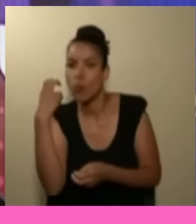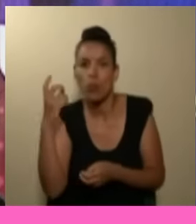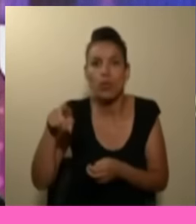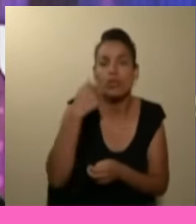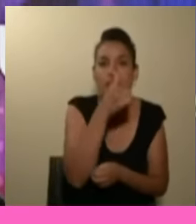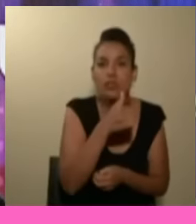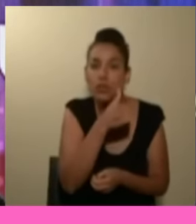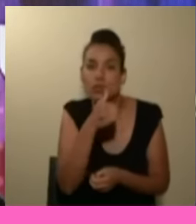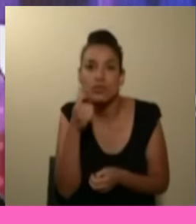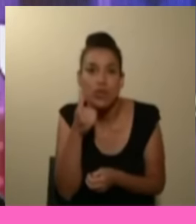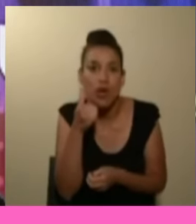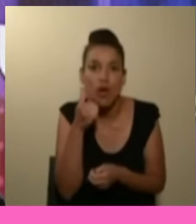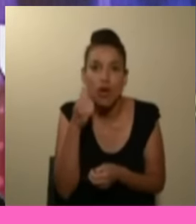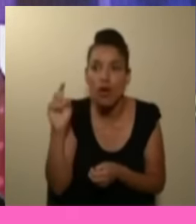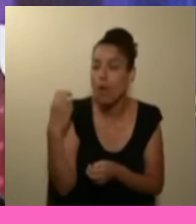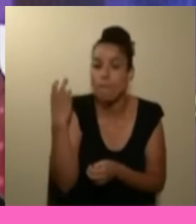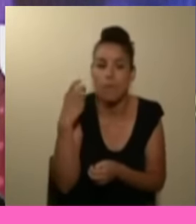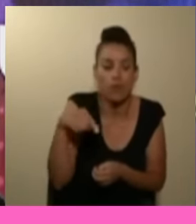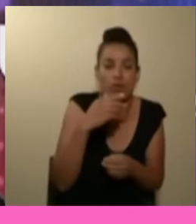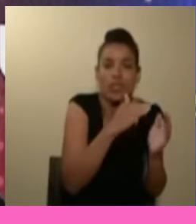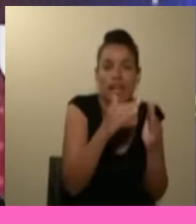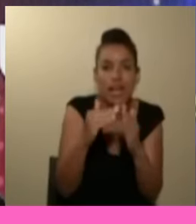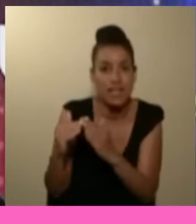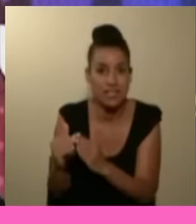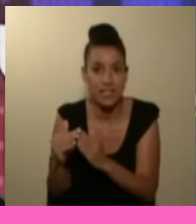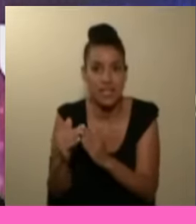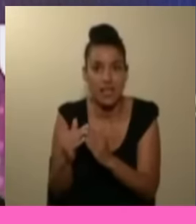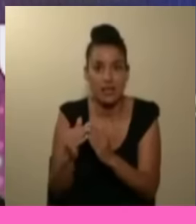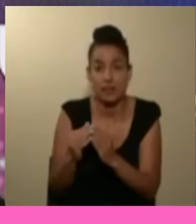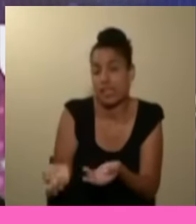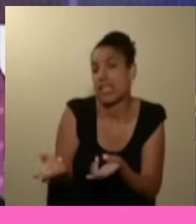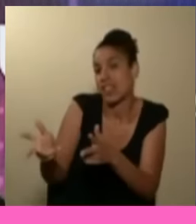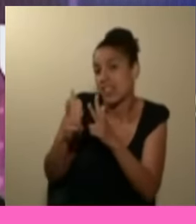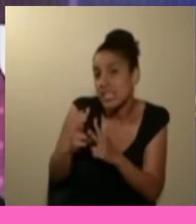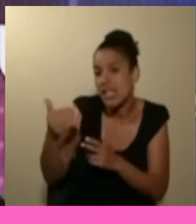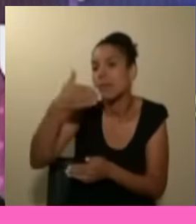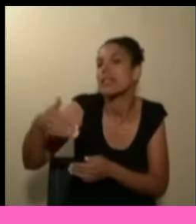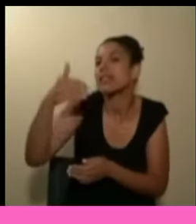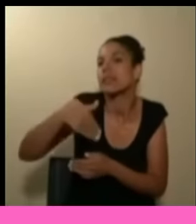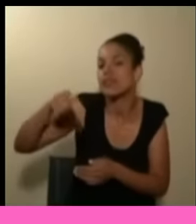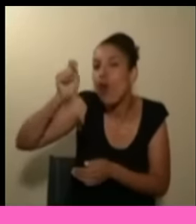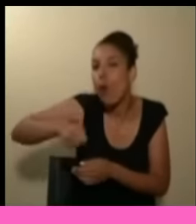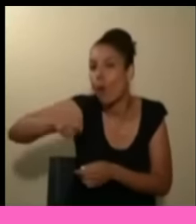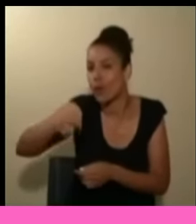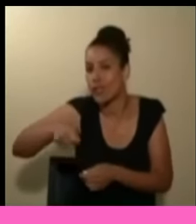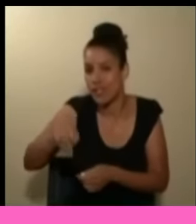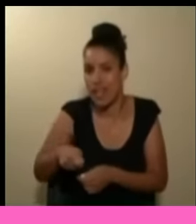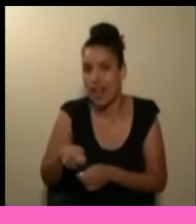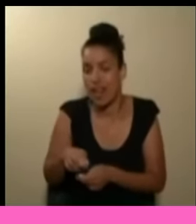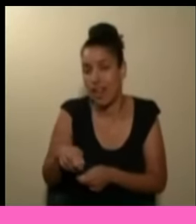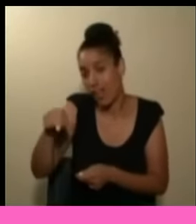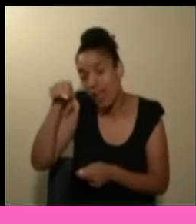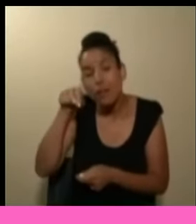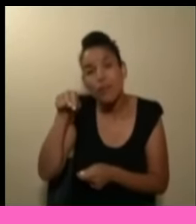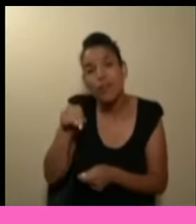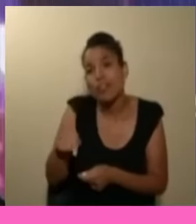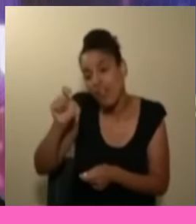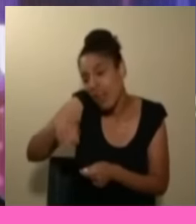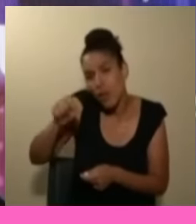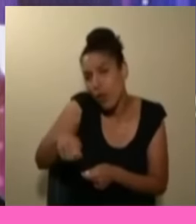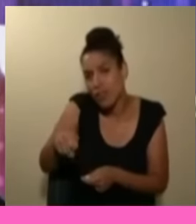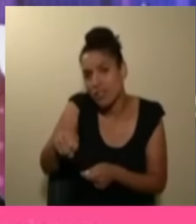alternativa habitacional. Se habla de la participación judicial. Pues en este mecanismo, el juez ni siquiera tiene